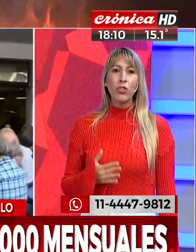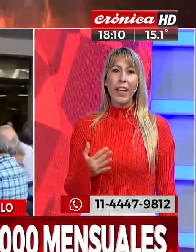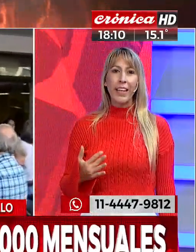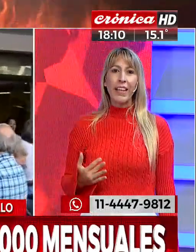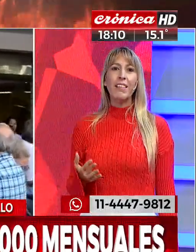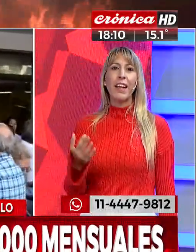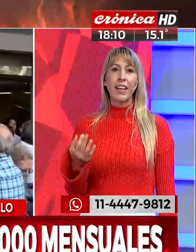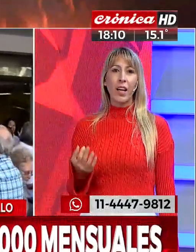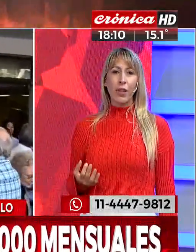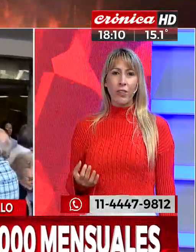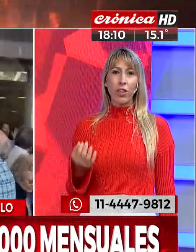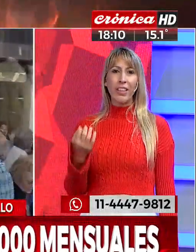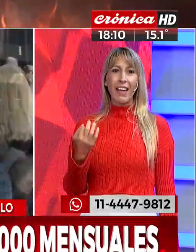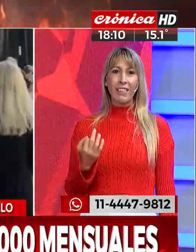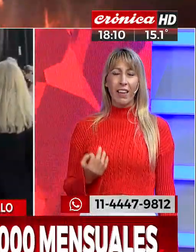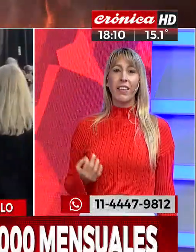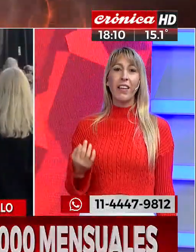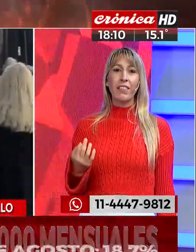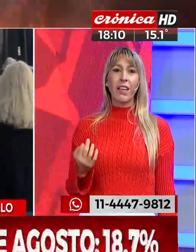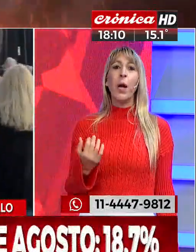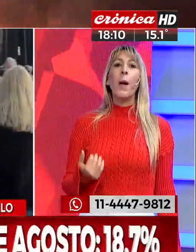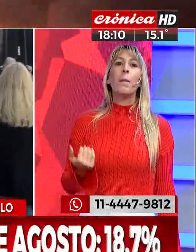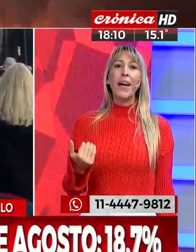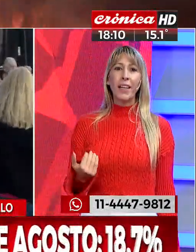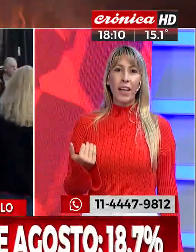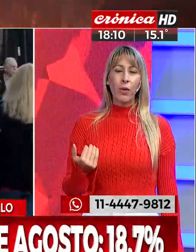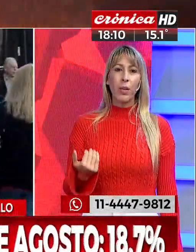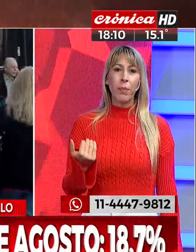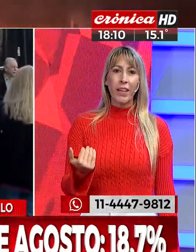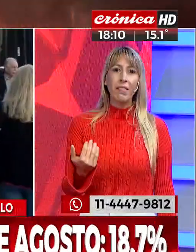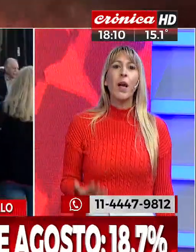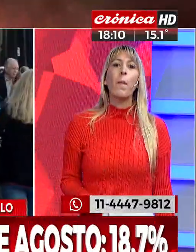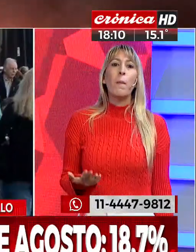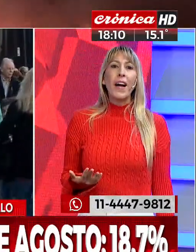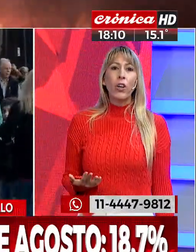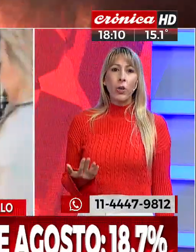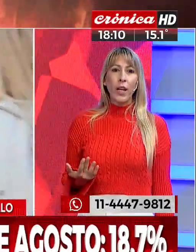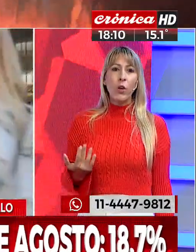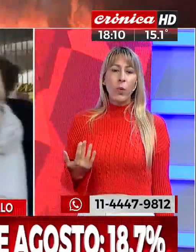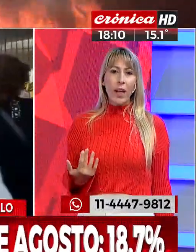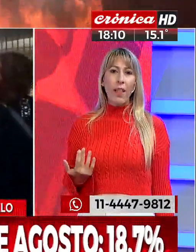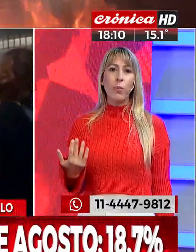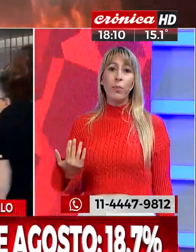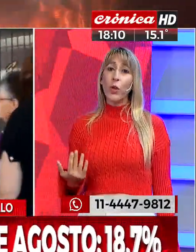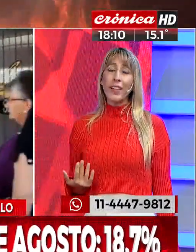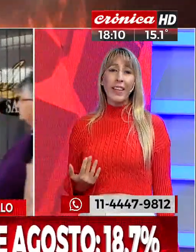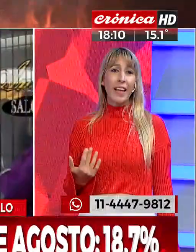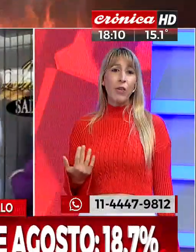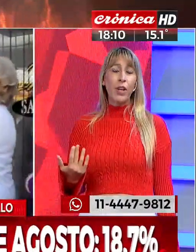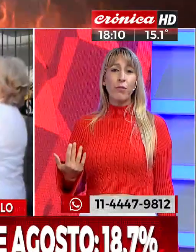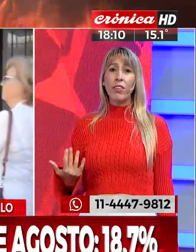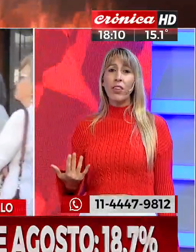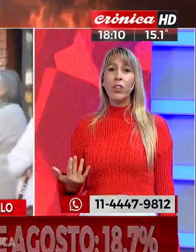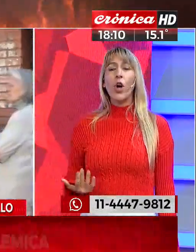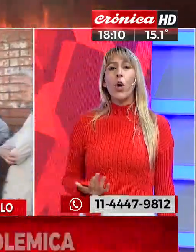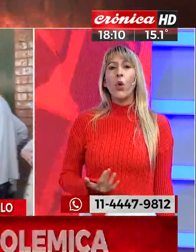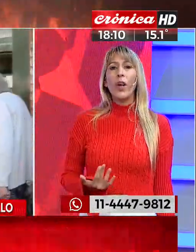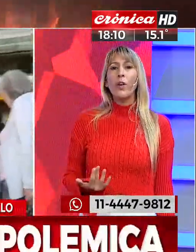aumentos salariales y la recaudación de ansés es decir más recauda el país más cobra el jubilado no está atado la